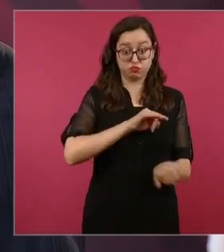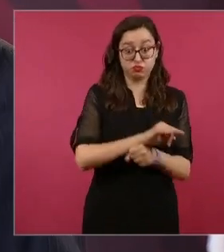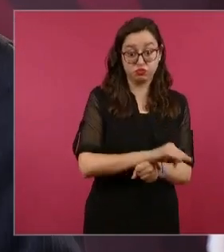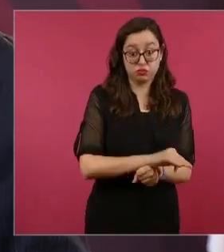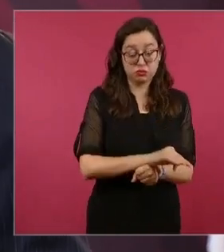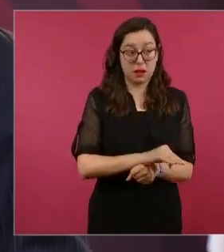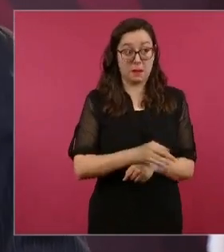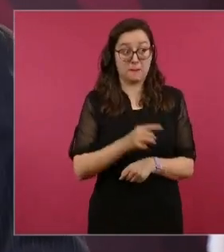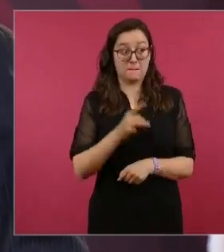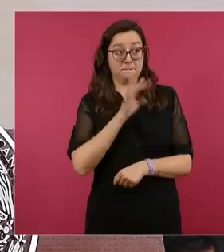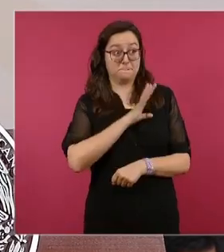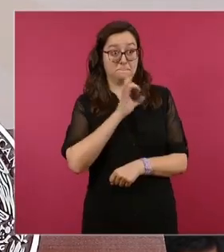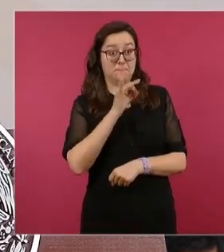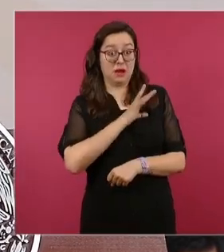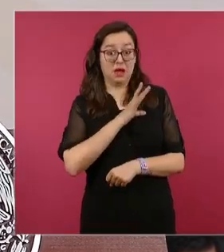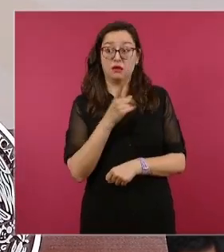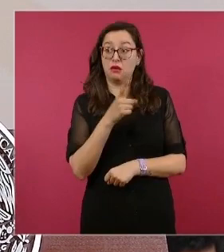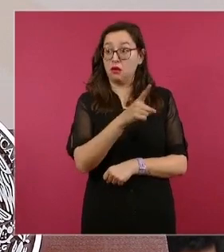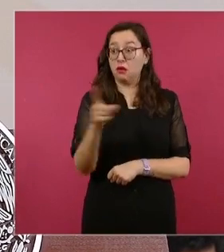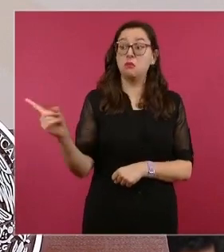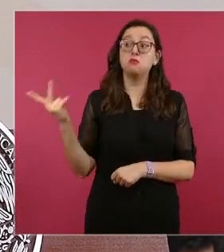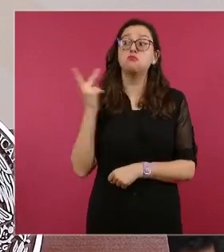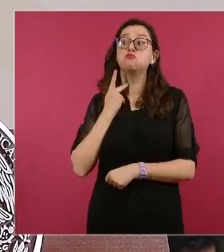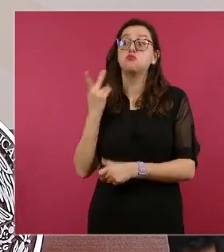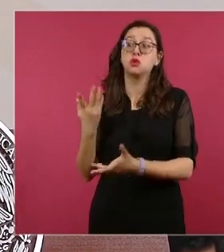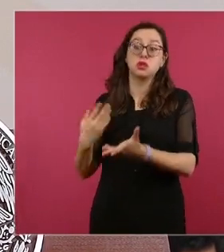por razones políticas,